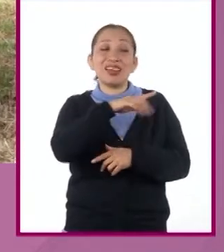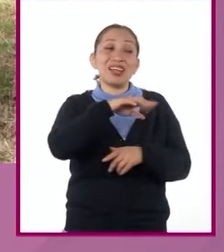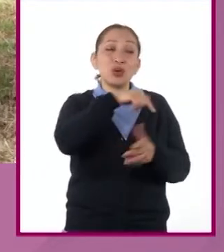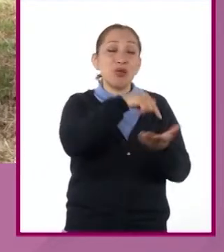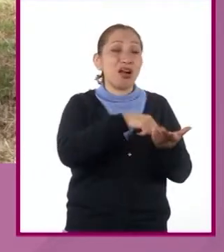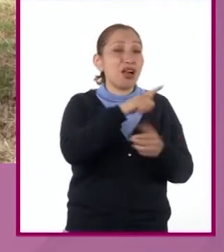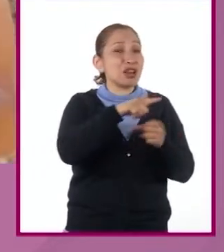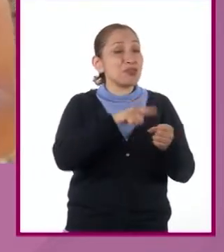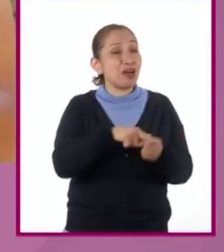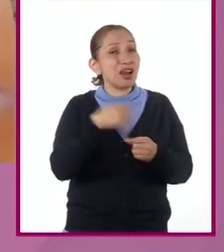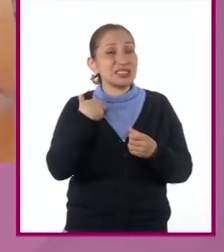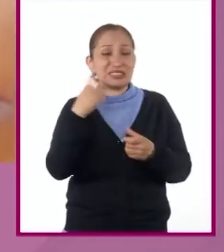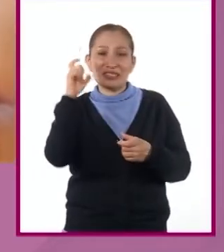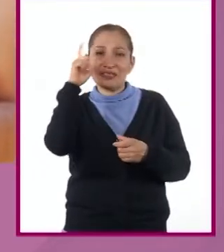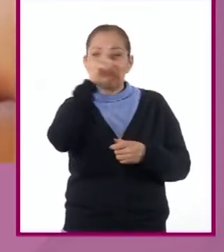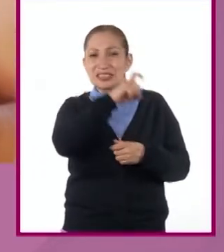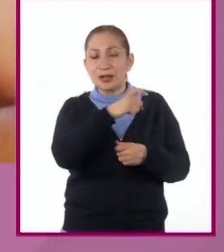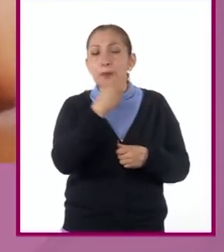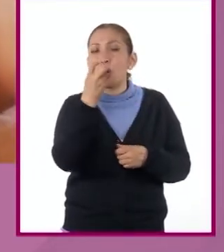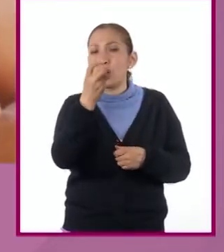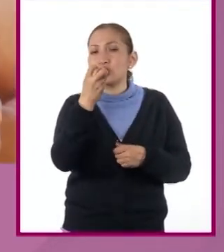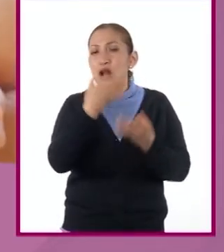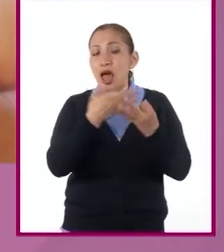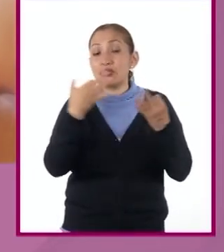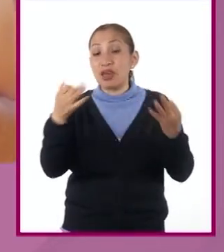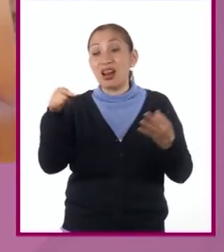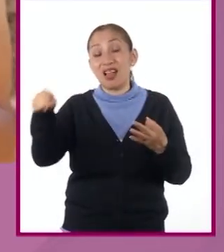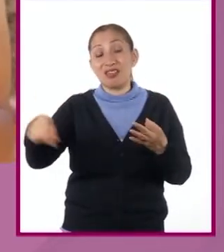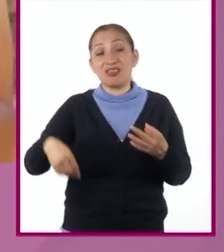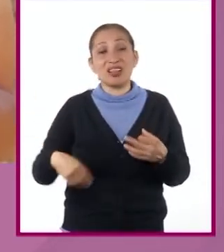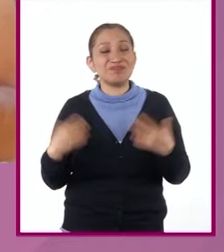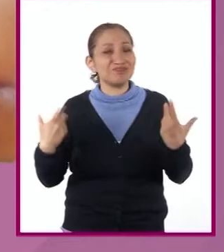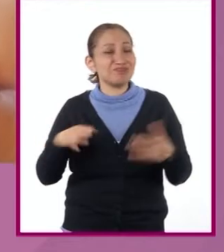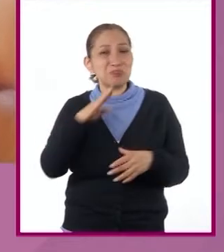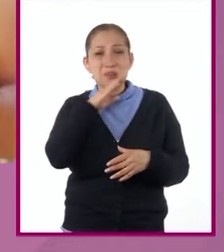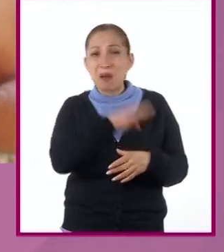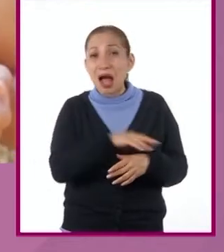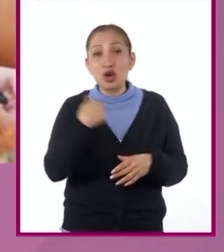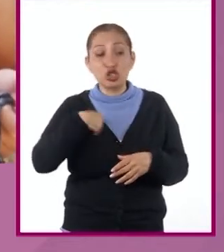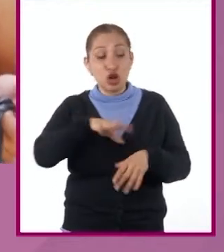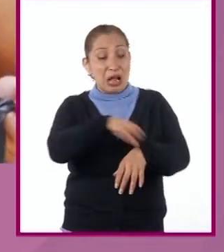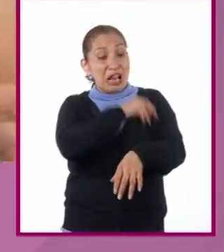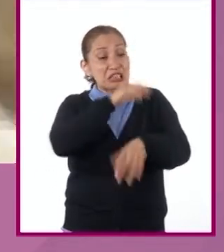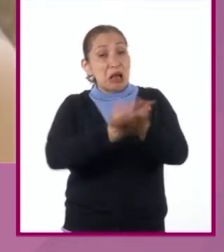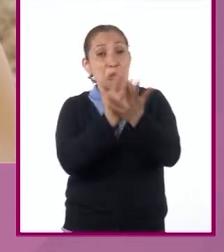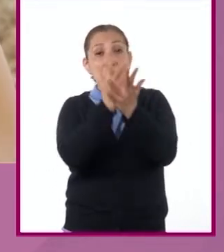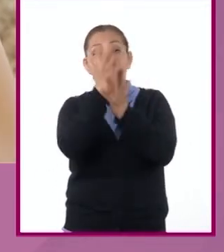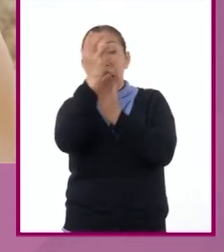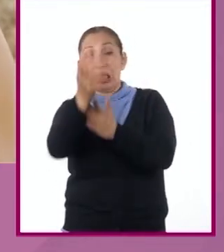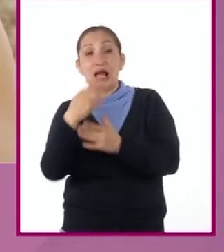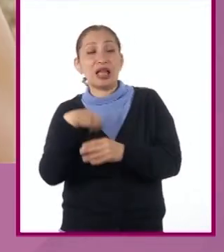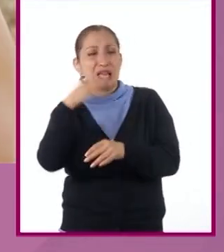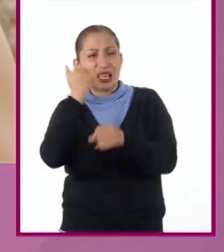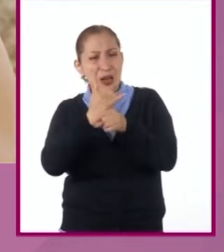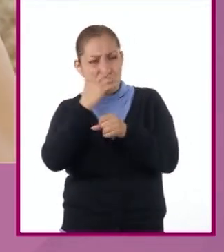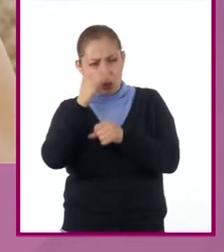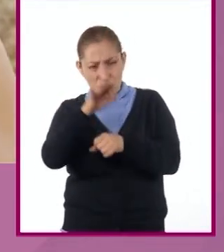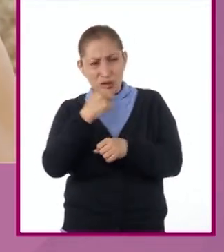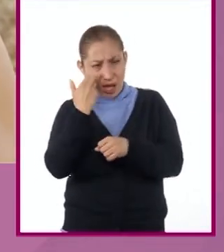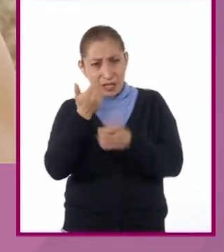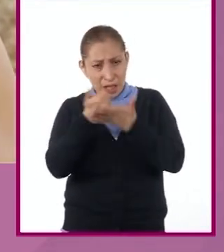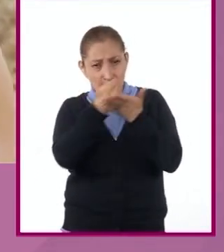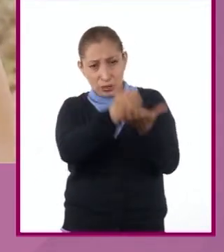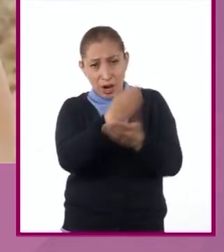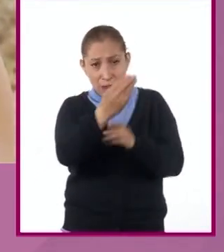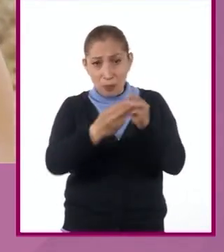es muy elevado. Por tanto, la Tierra está pagando las consecuencias de un consumo energético irresponsable. ¿Y tú, estás dispuesto a hacer algo